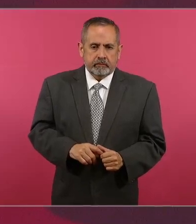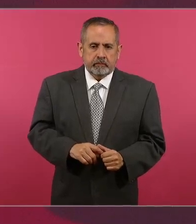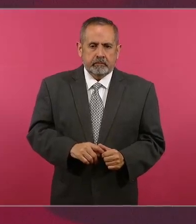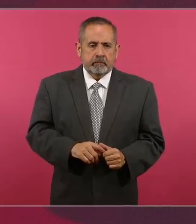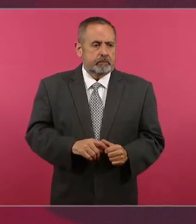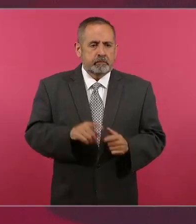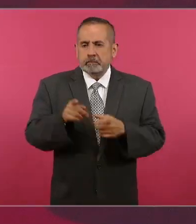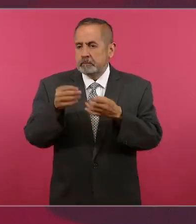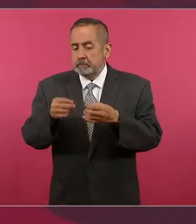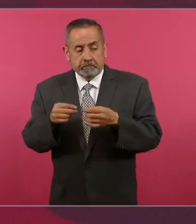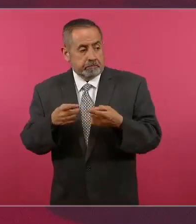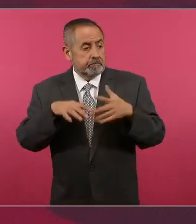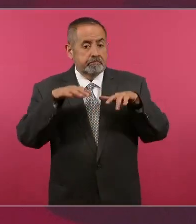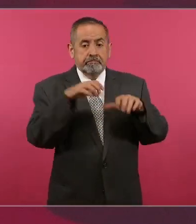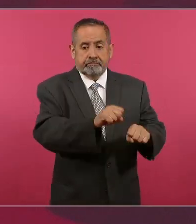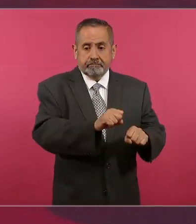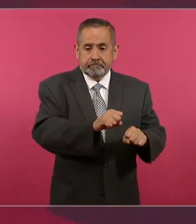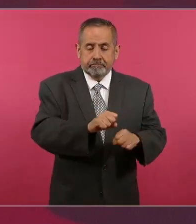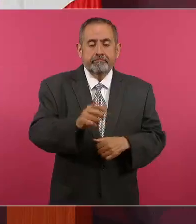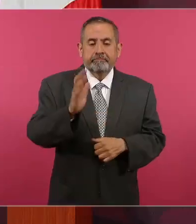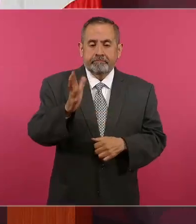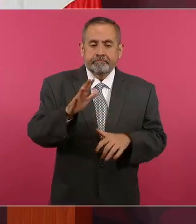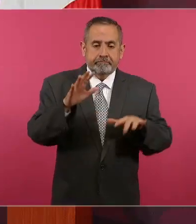mucho trabajo y ahora lo…